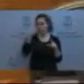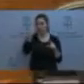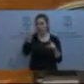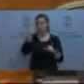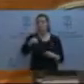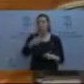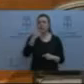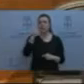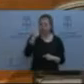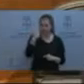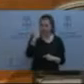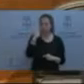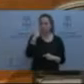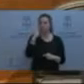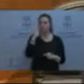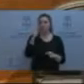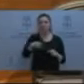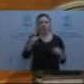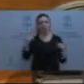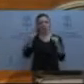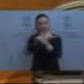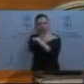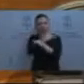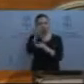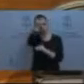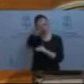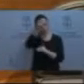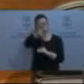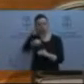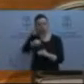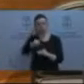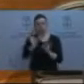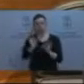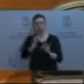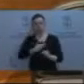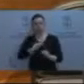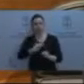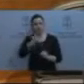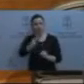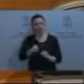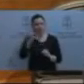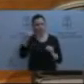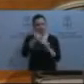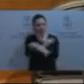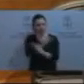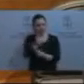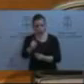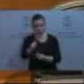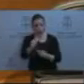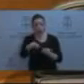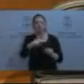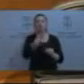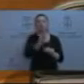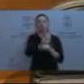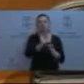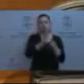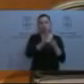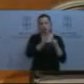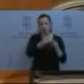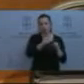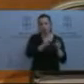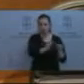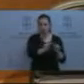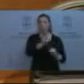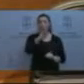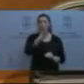creo que tampoco discrepan mucho en esa opinión y en ese criterio los alcaldes de su partido y los portavoces de su partido. Por ello, insisto, mano